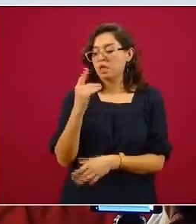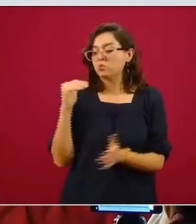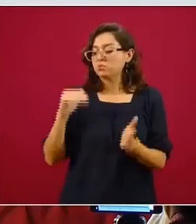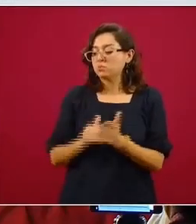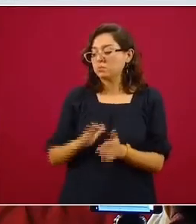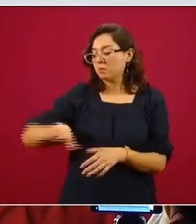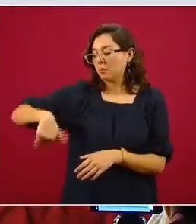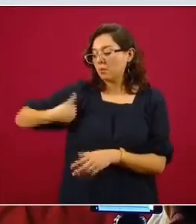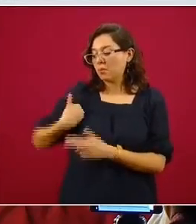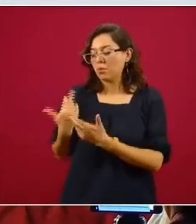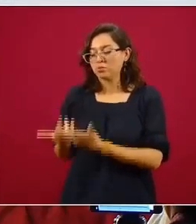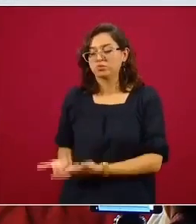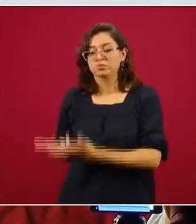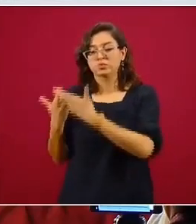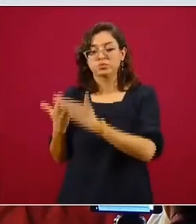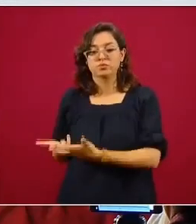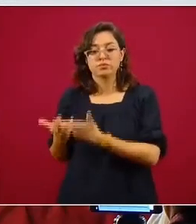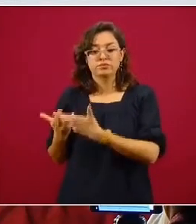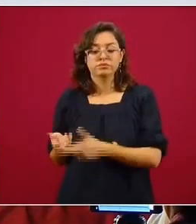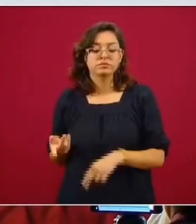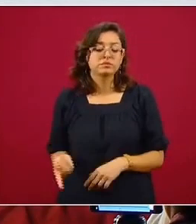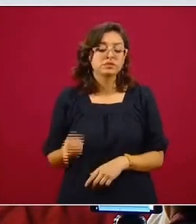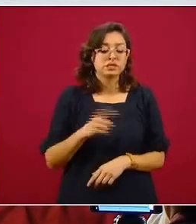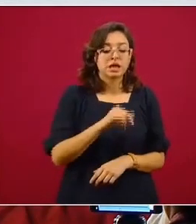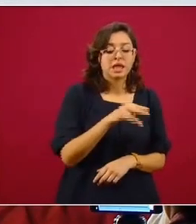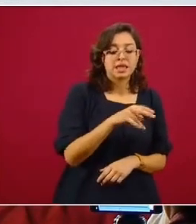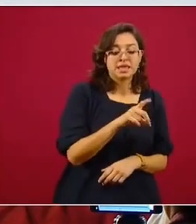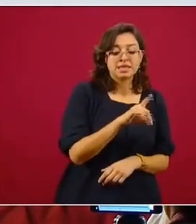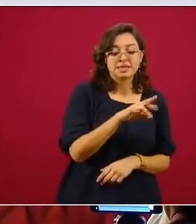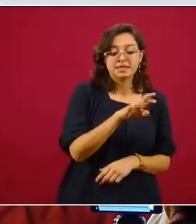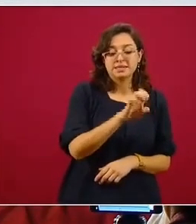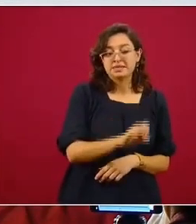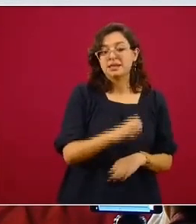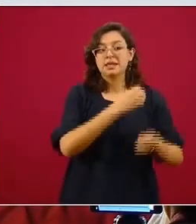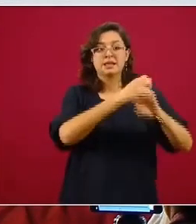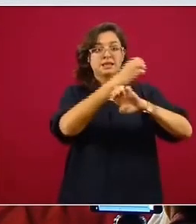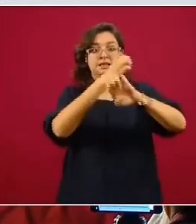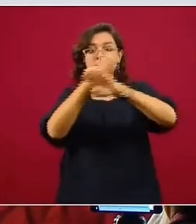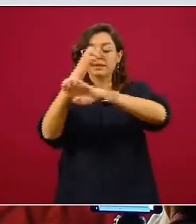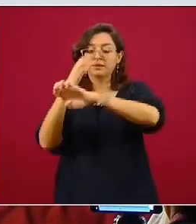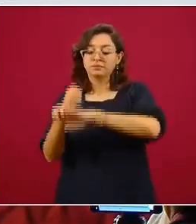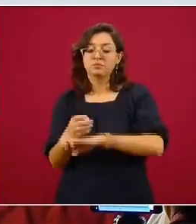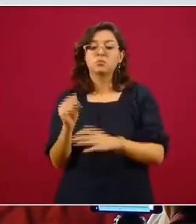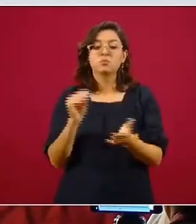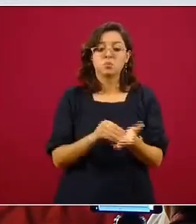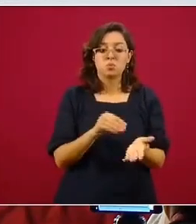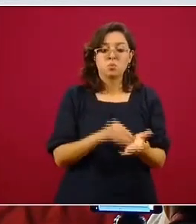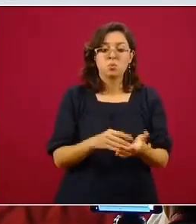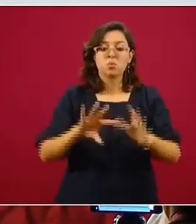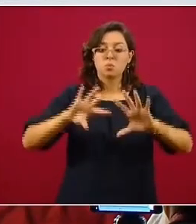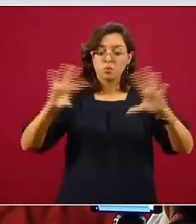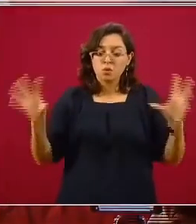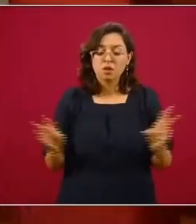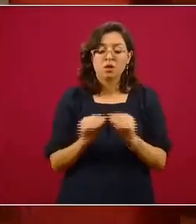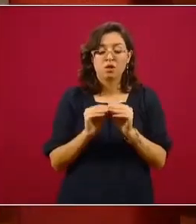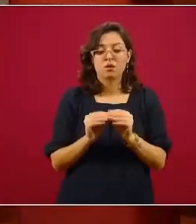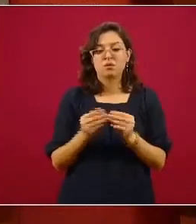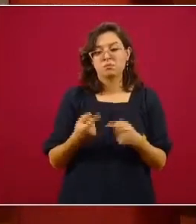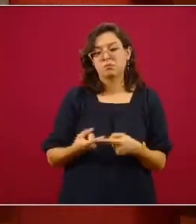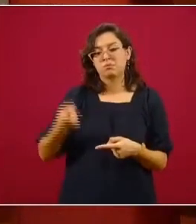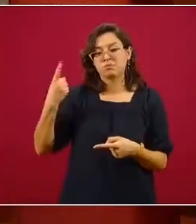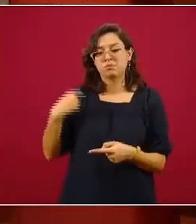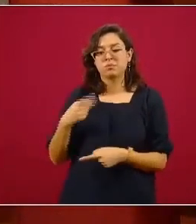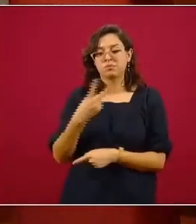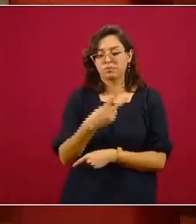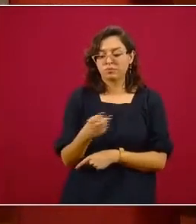91.776, pero entre lo que está en el INDRE y lo que está distribuido en los estados y todavía se puede usar, son el dato anterior que mostrábamos,